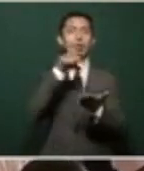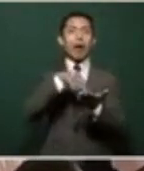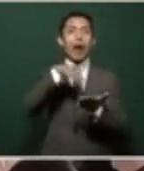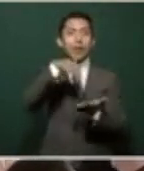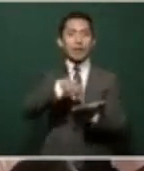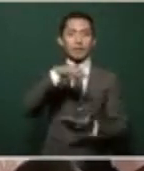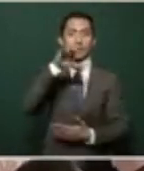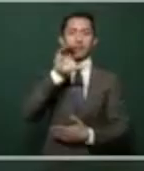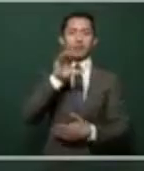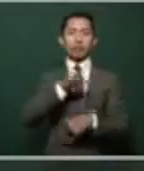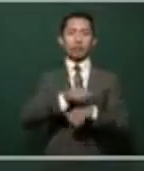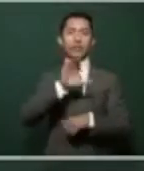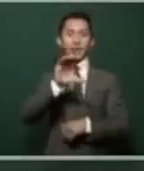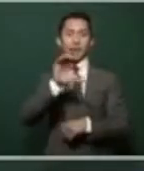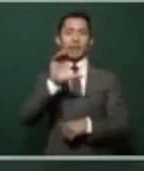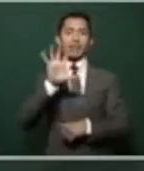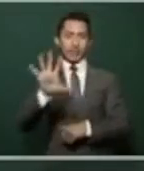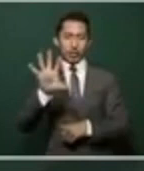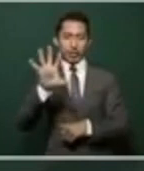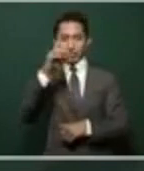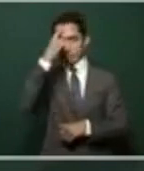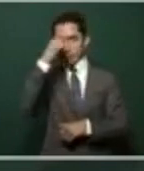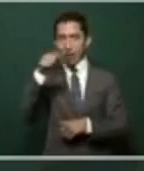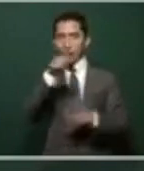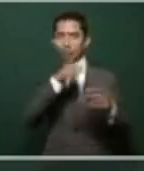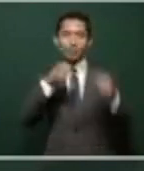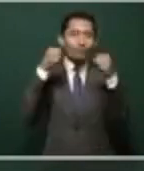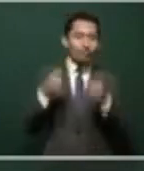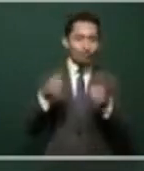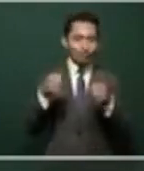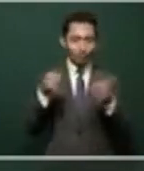y se aprovechó para